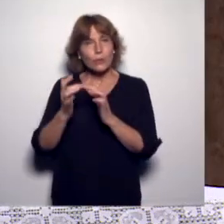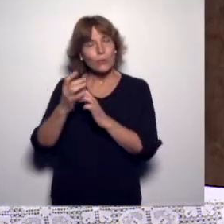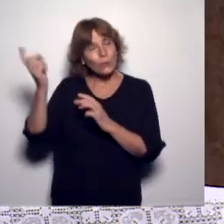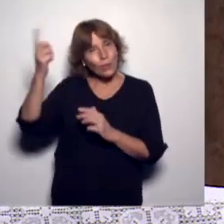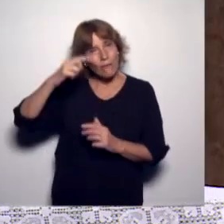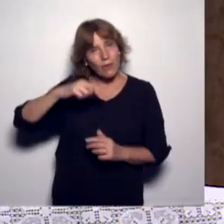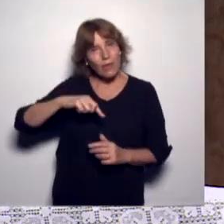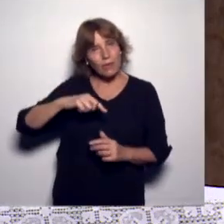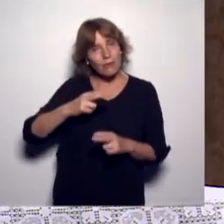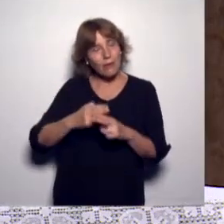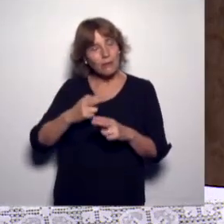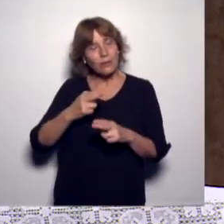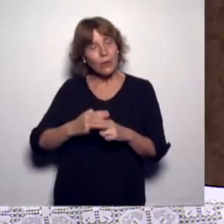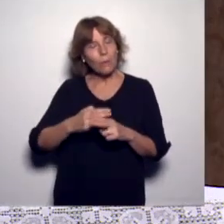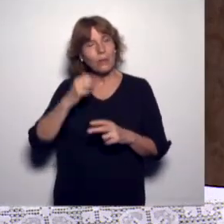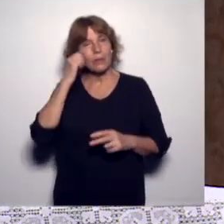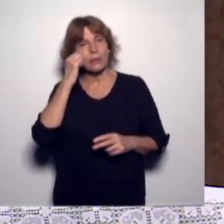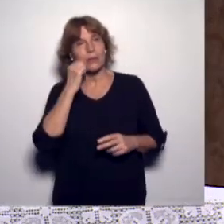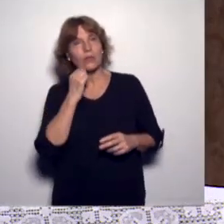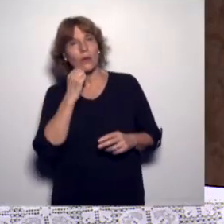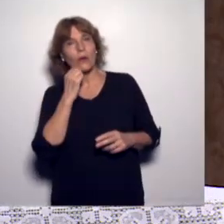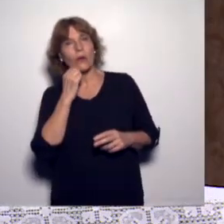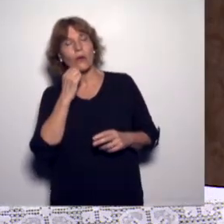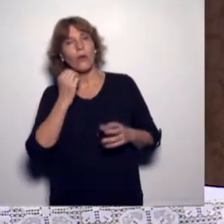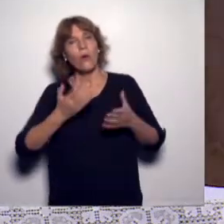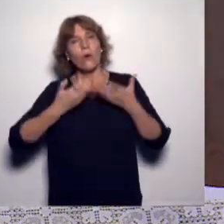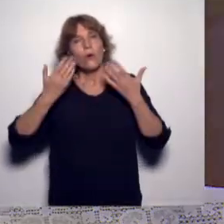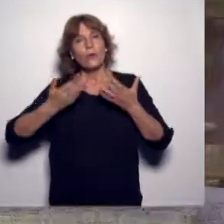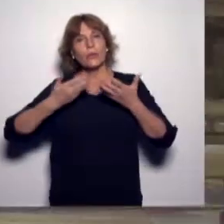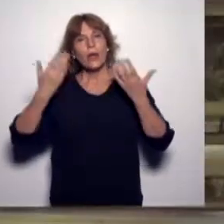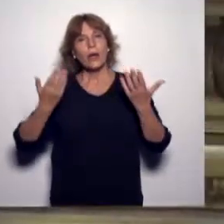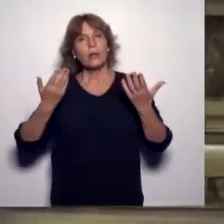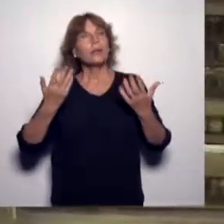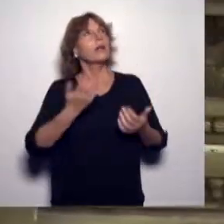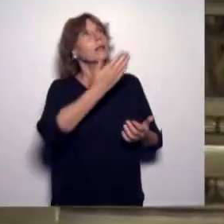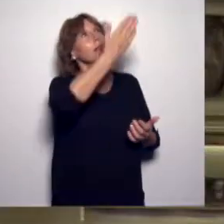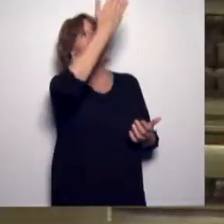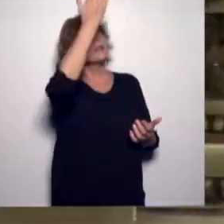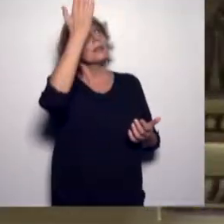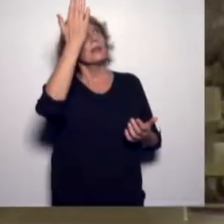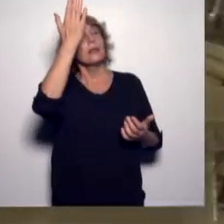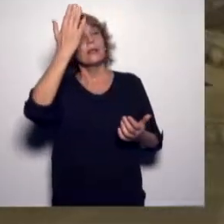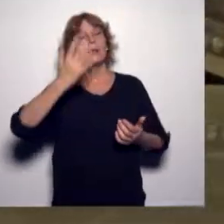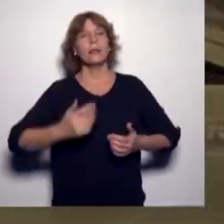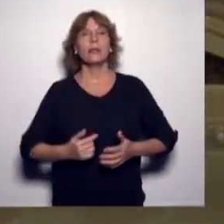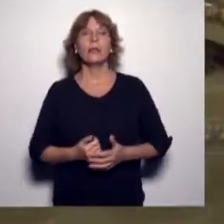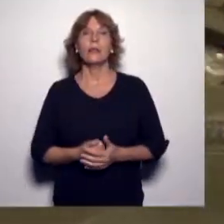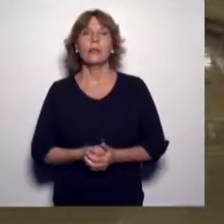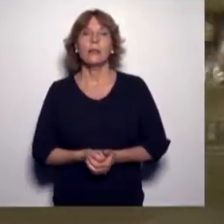bendito el que viene, el nombre del Señor. Hosana en el